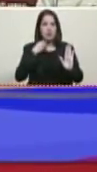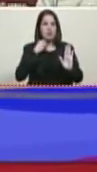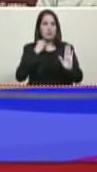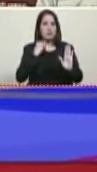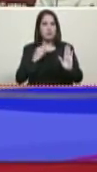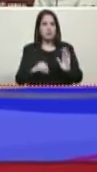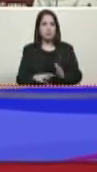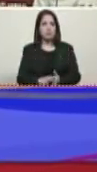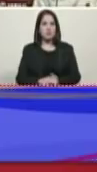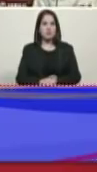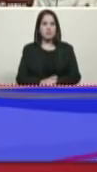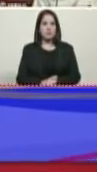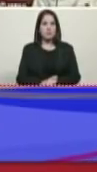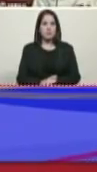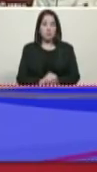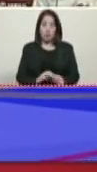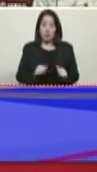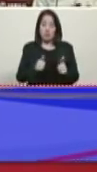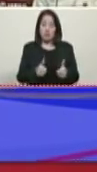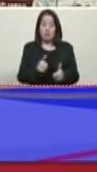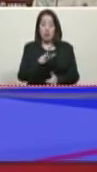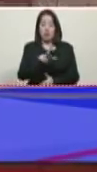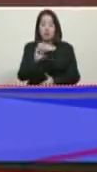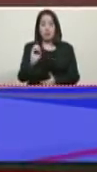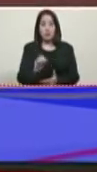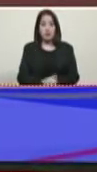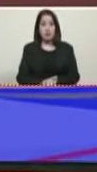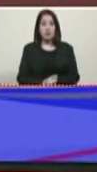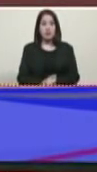viendo arrancamos el 30